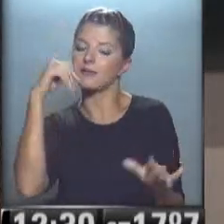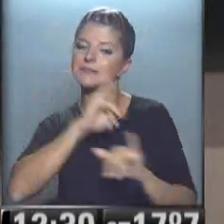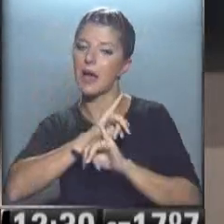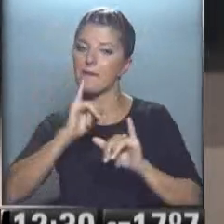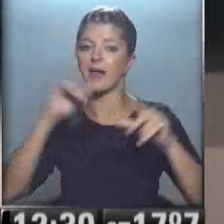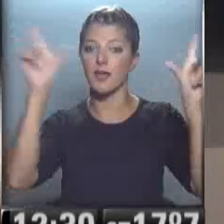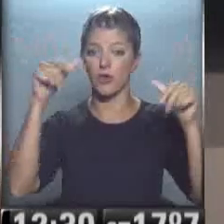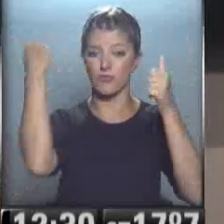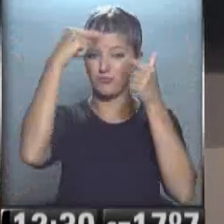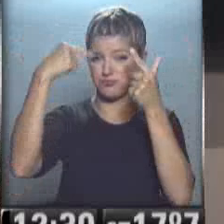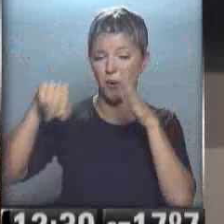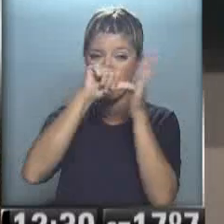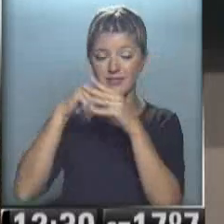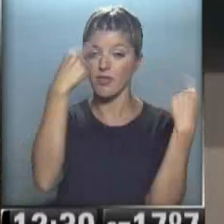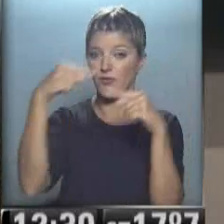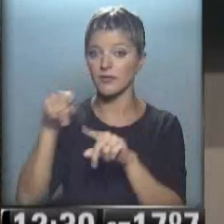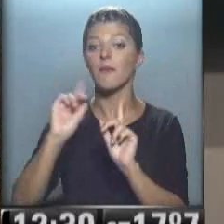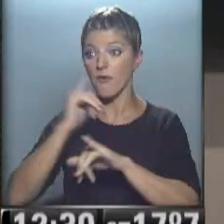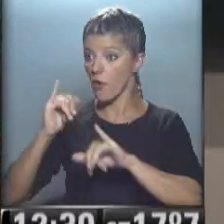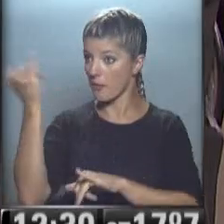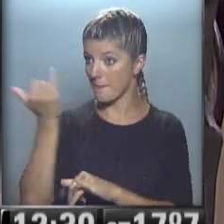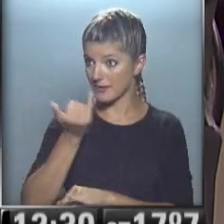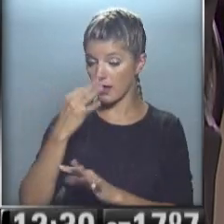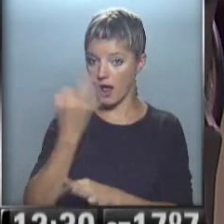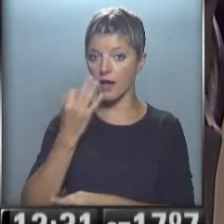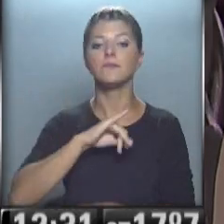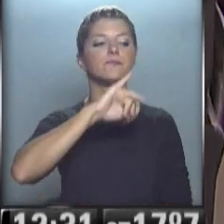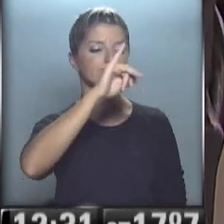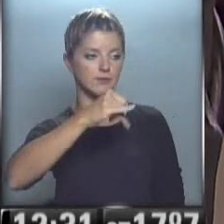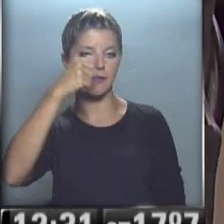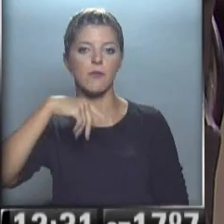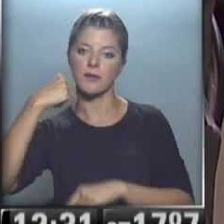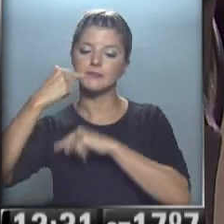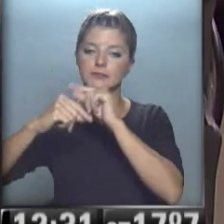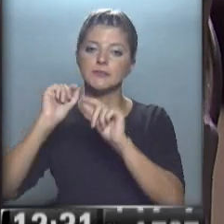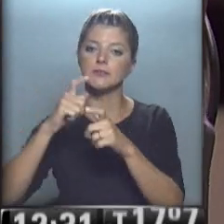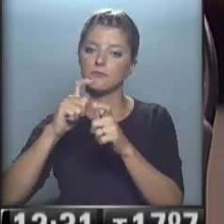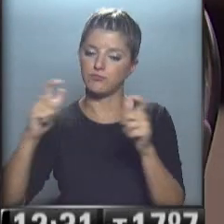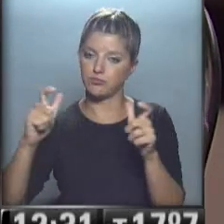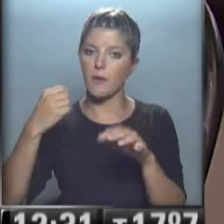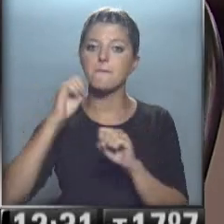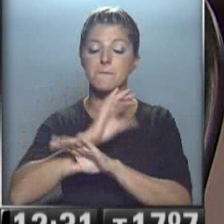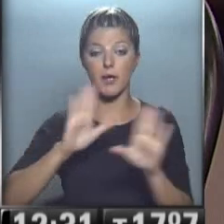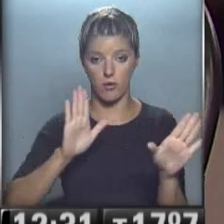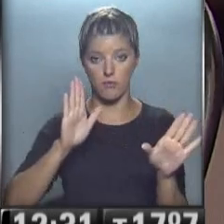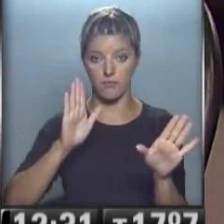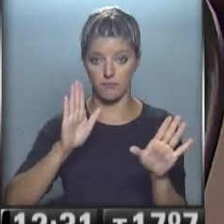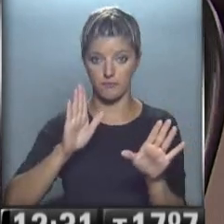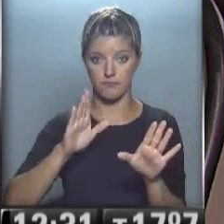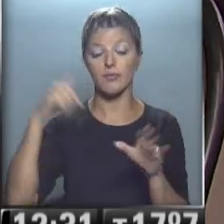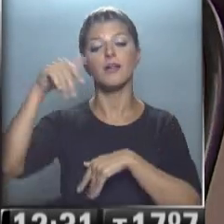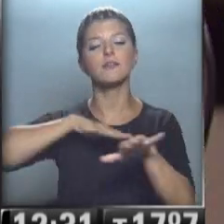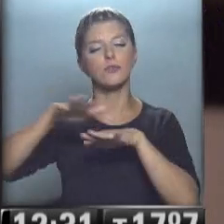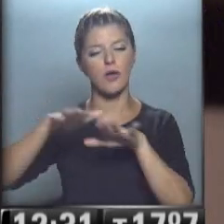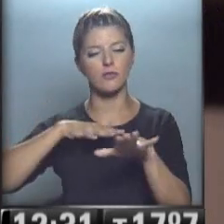medios de comunicación que tenemos un informe sobre eso también costo en vidas que se va que va aumentando lamentablemente también en este conflicto